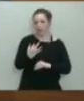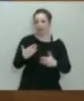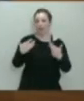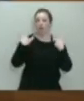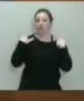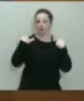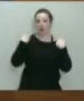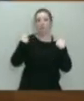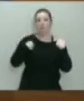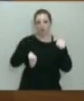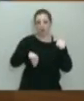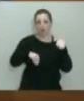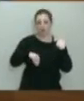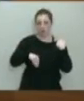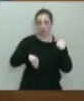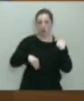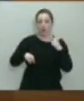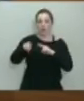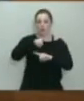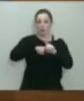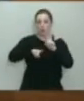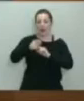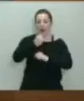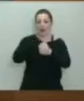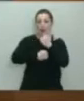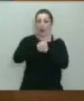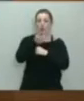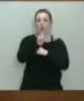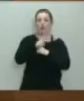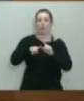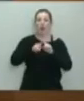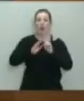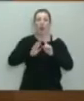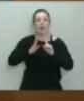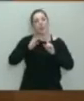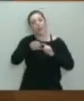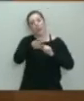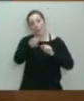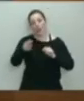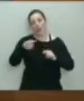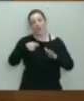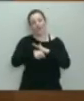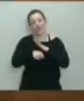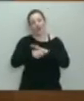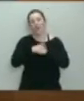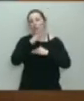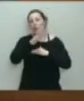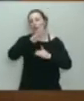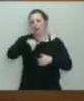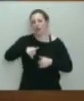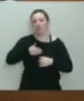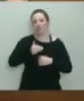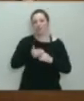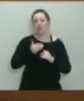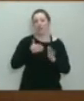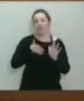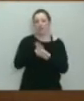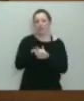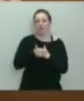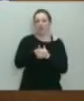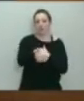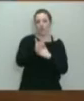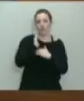completar esos agujeros y no empujarnos a una deuda financiera que va a ahogar y lastrar el futuro. ¿Asumir